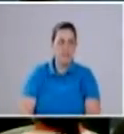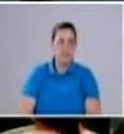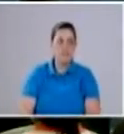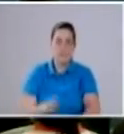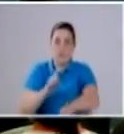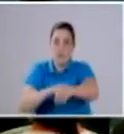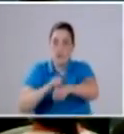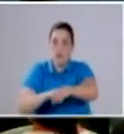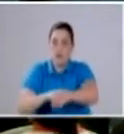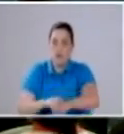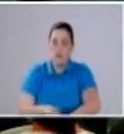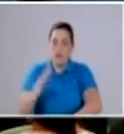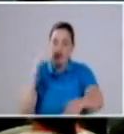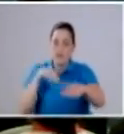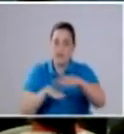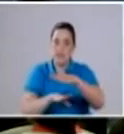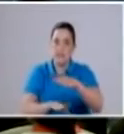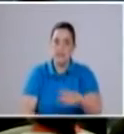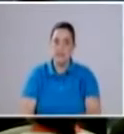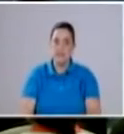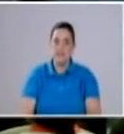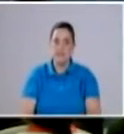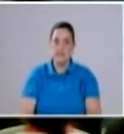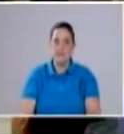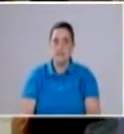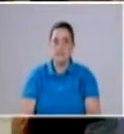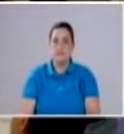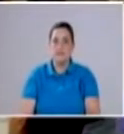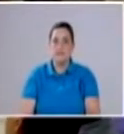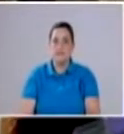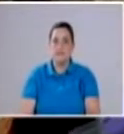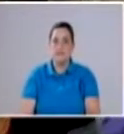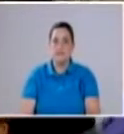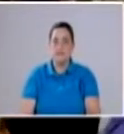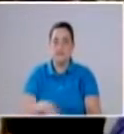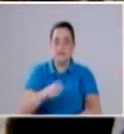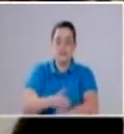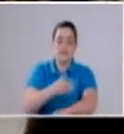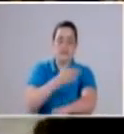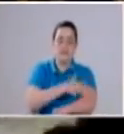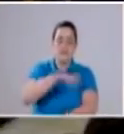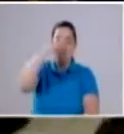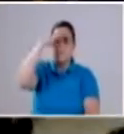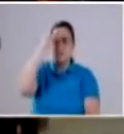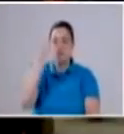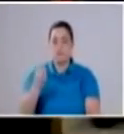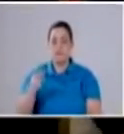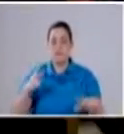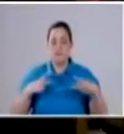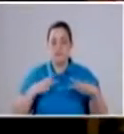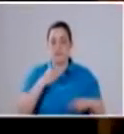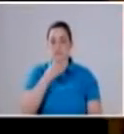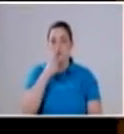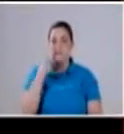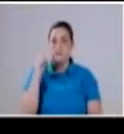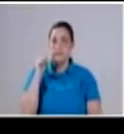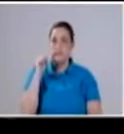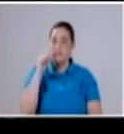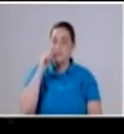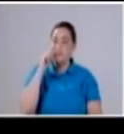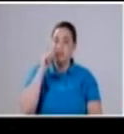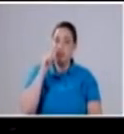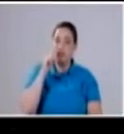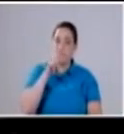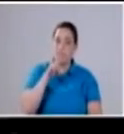y te van a descontar un día, sino temprano. Porque hay un Dios que te está viendo y tú le estás sirviendo a